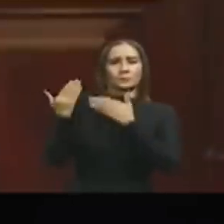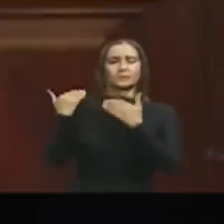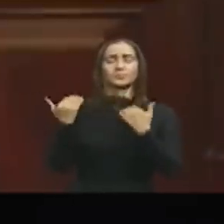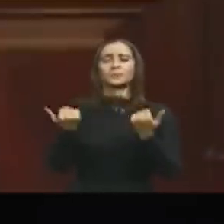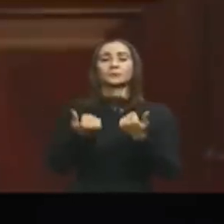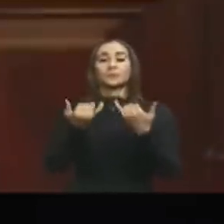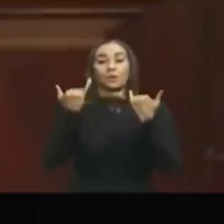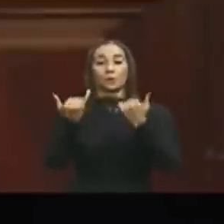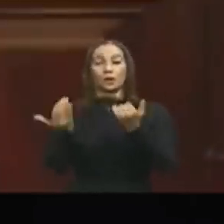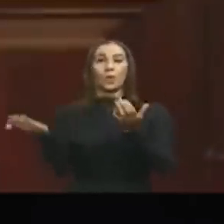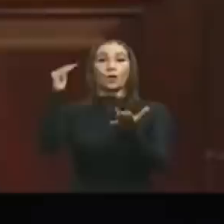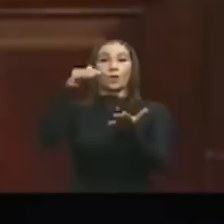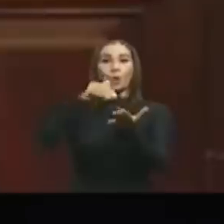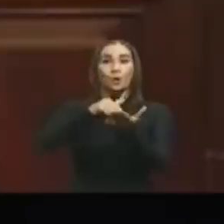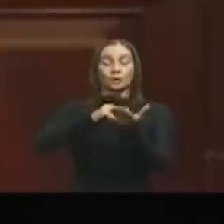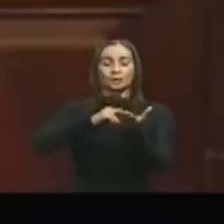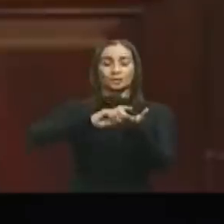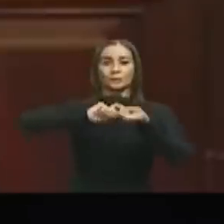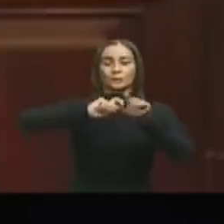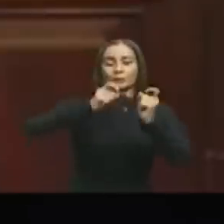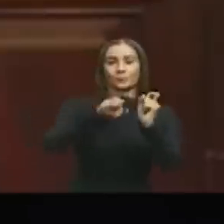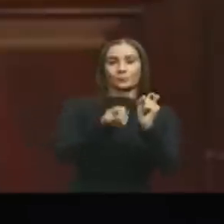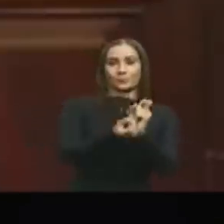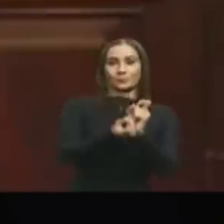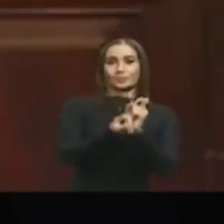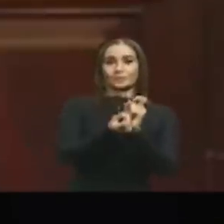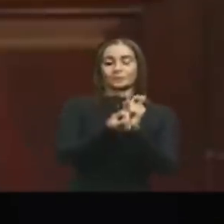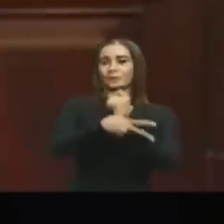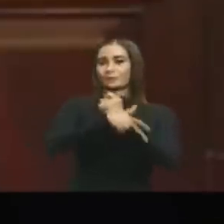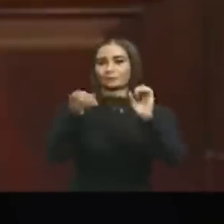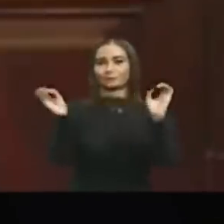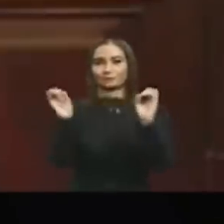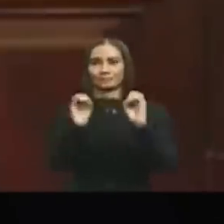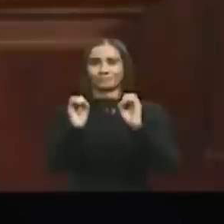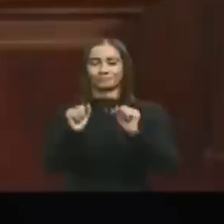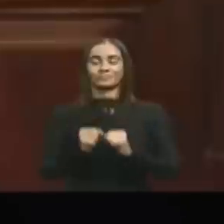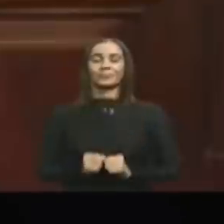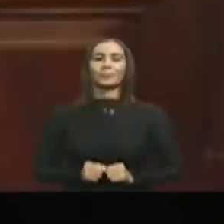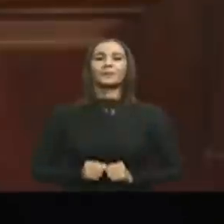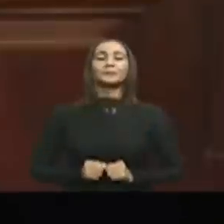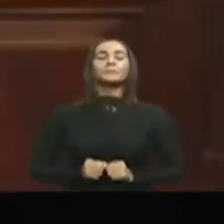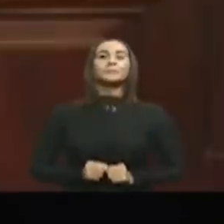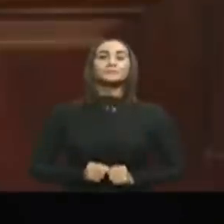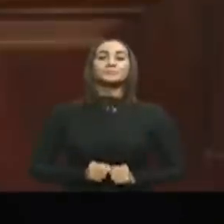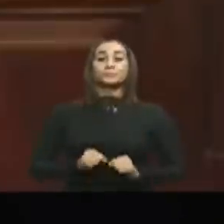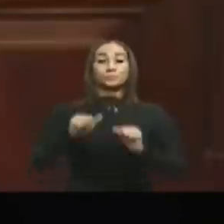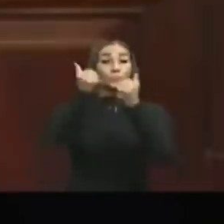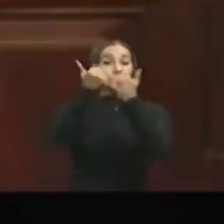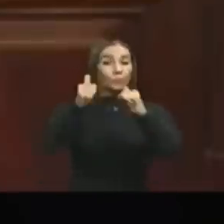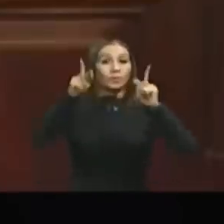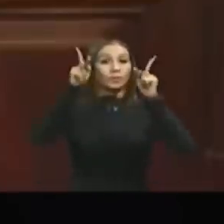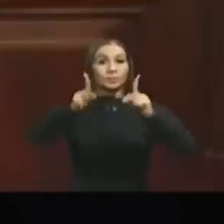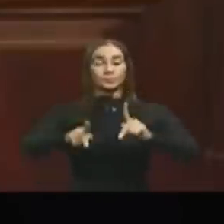ilícita, volverá a los bolsillos de sus legítimos dueños, el pueblo dominicano. Quien haya cometido un